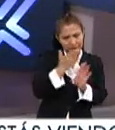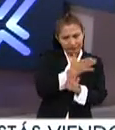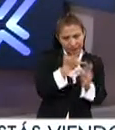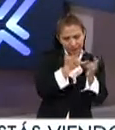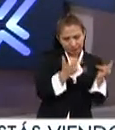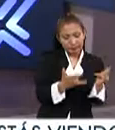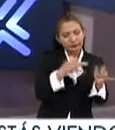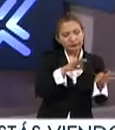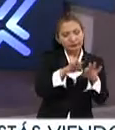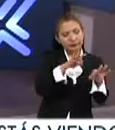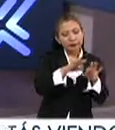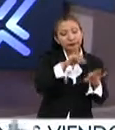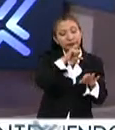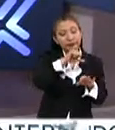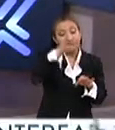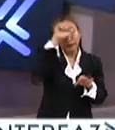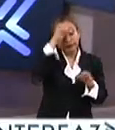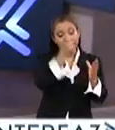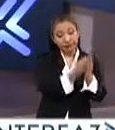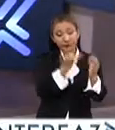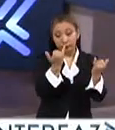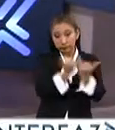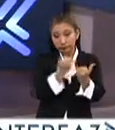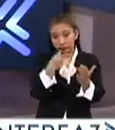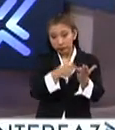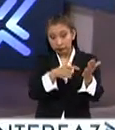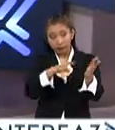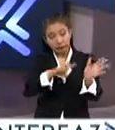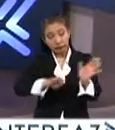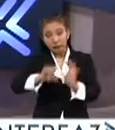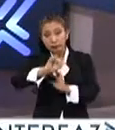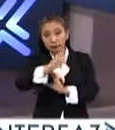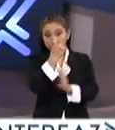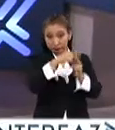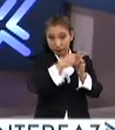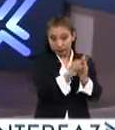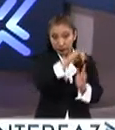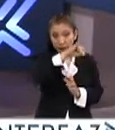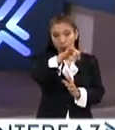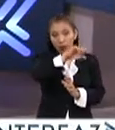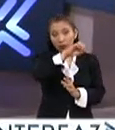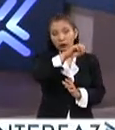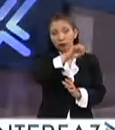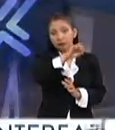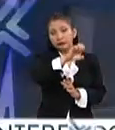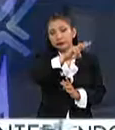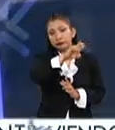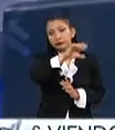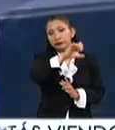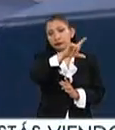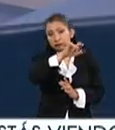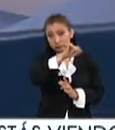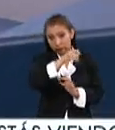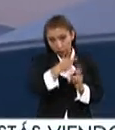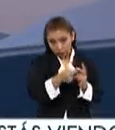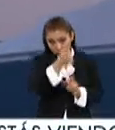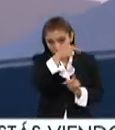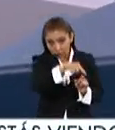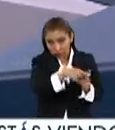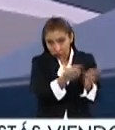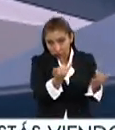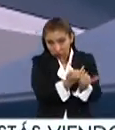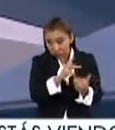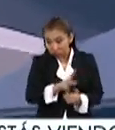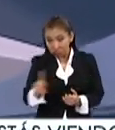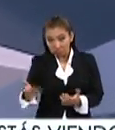labor de alfabetización, que no es la misma que en 1921 emprendió José Vasconcelos cuando era secretario de Educación Pública, que empieza